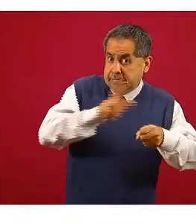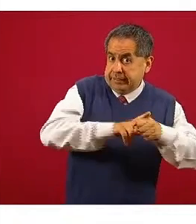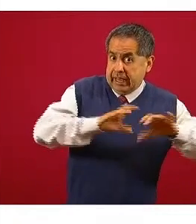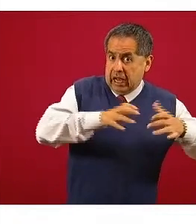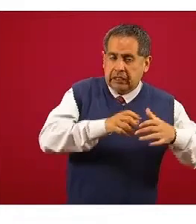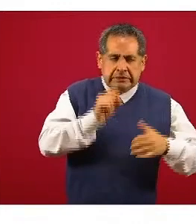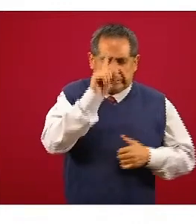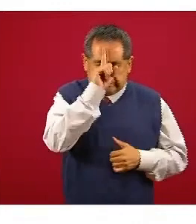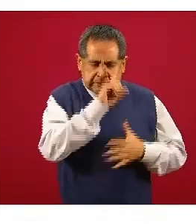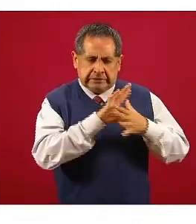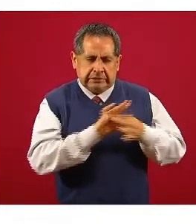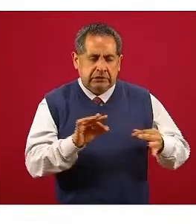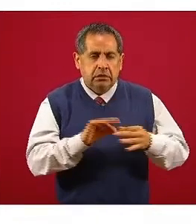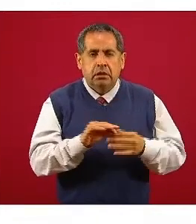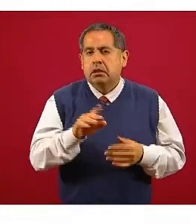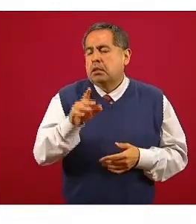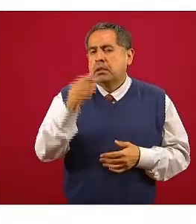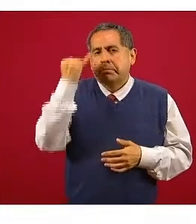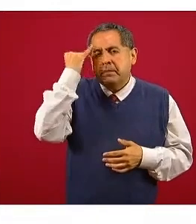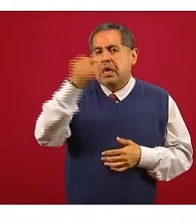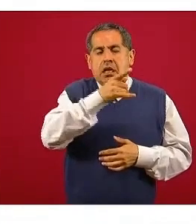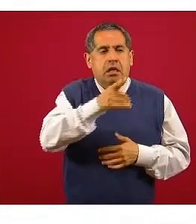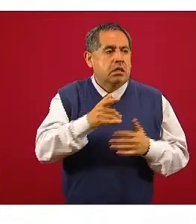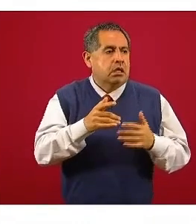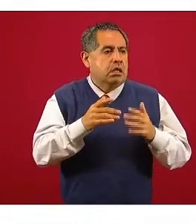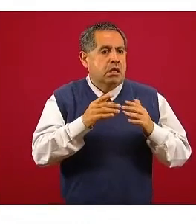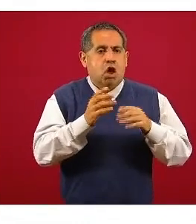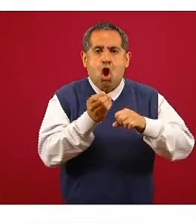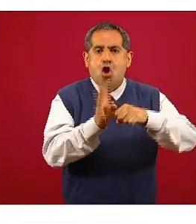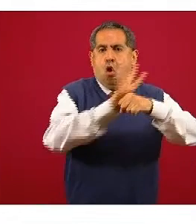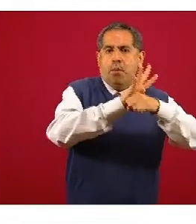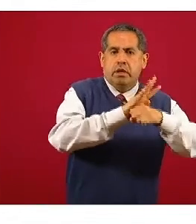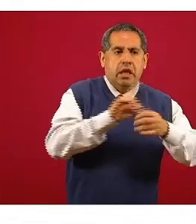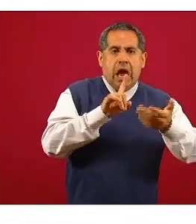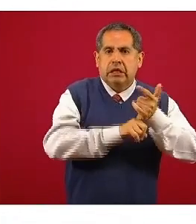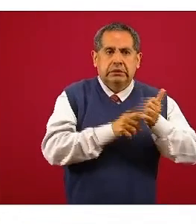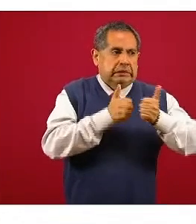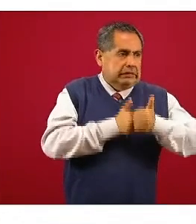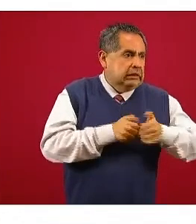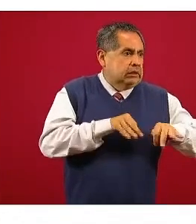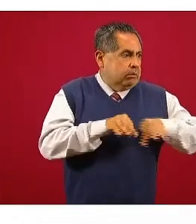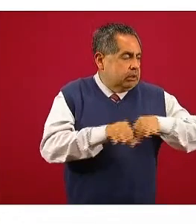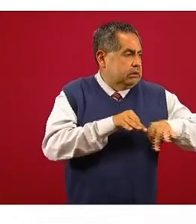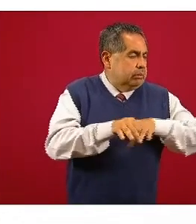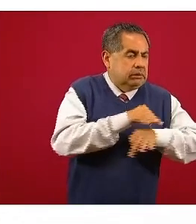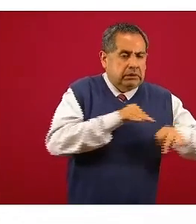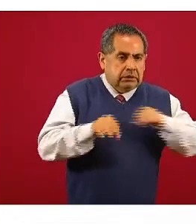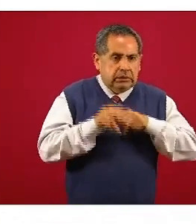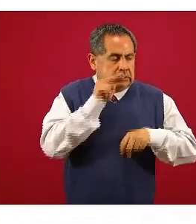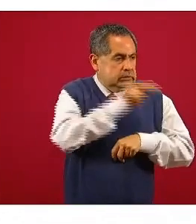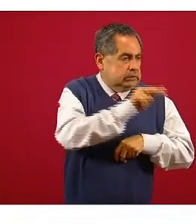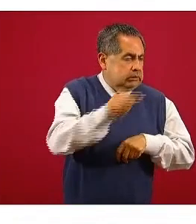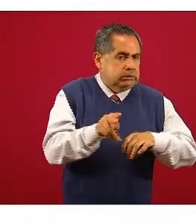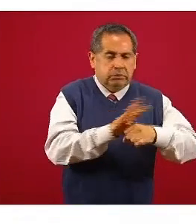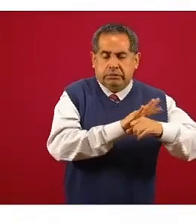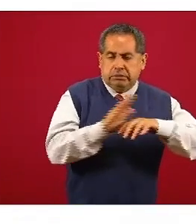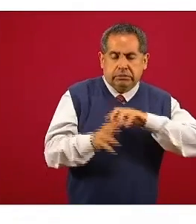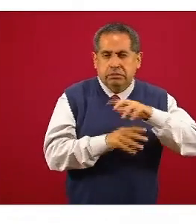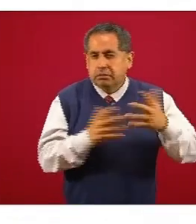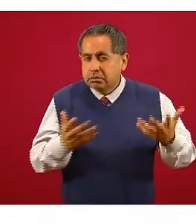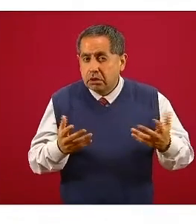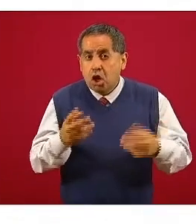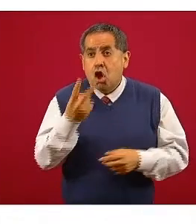La verdad, el estar encerrados en las áreas COVID ha sido muy difícil. Hasta la fecha hemos atendido un total